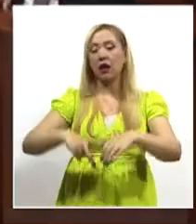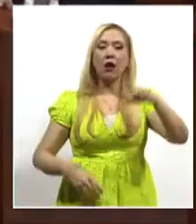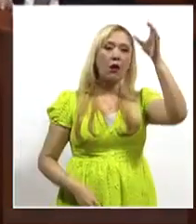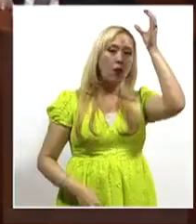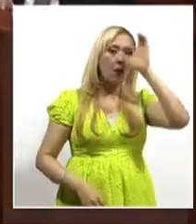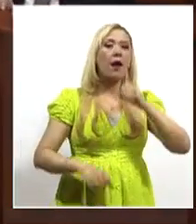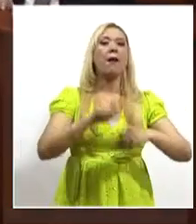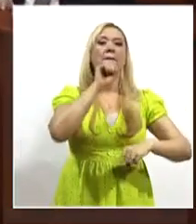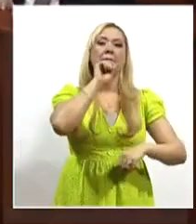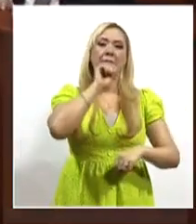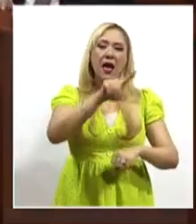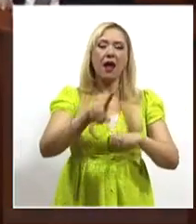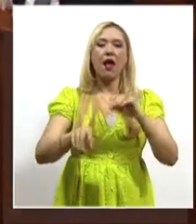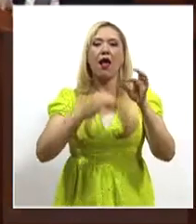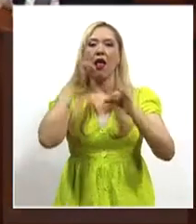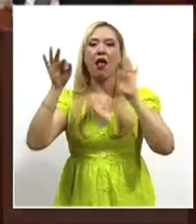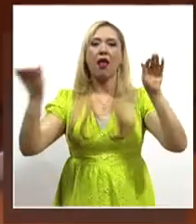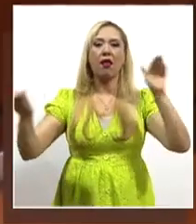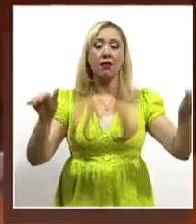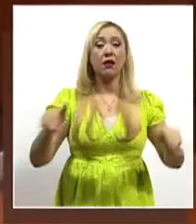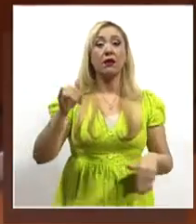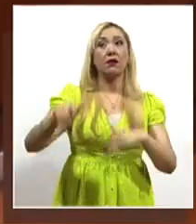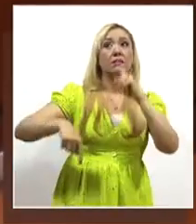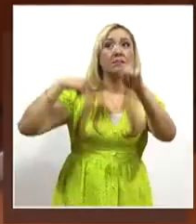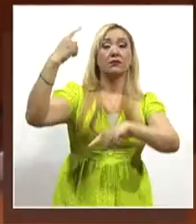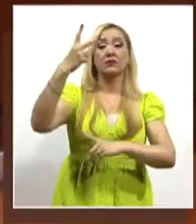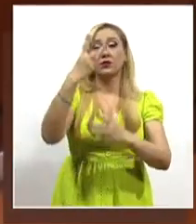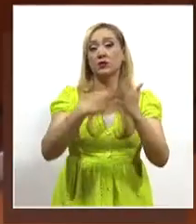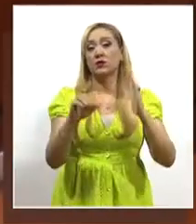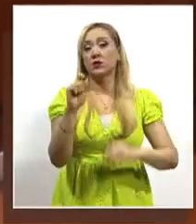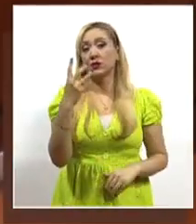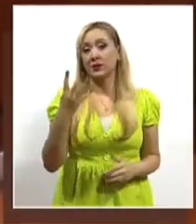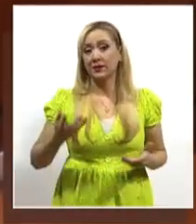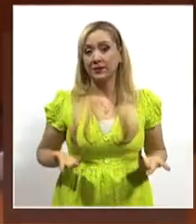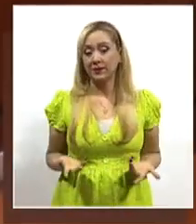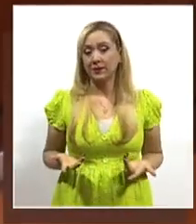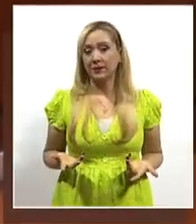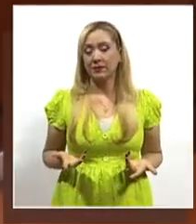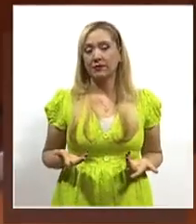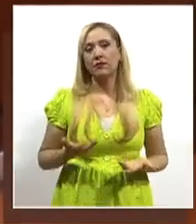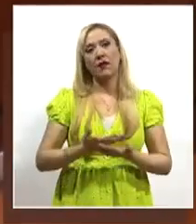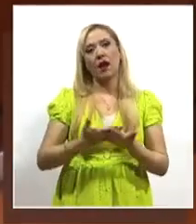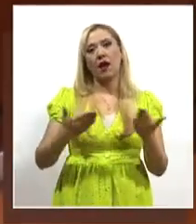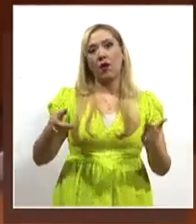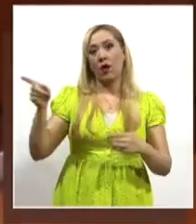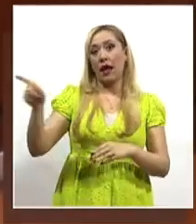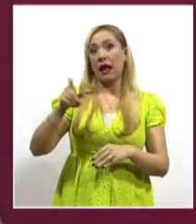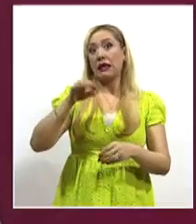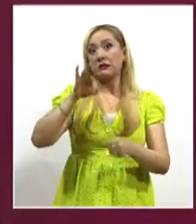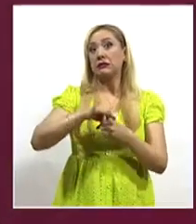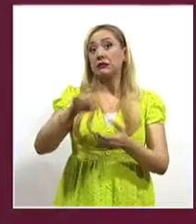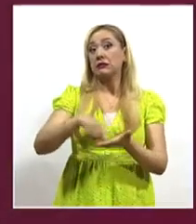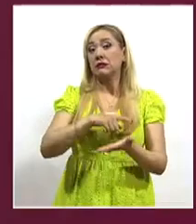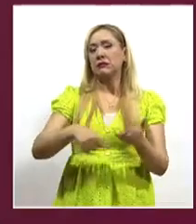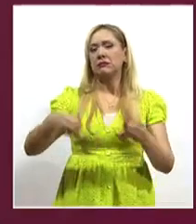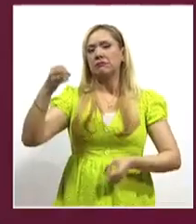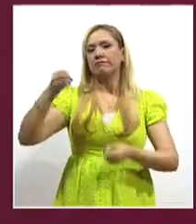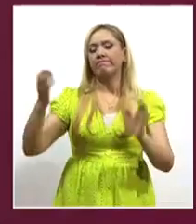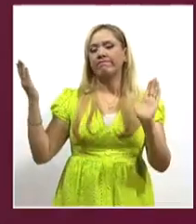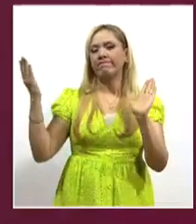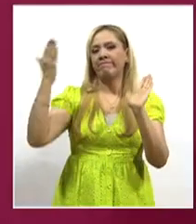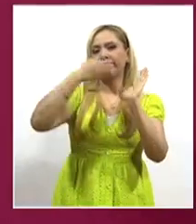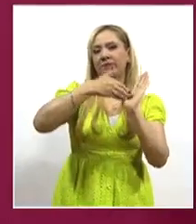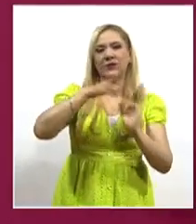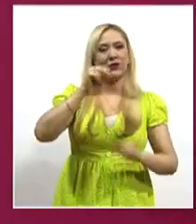Coahuila, así como en el próximo proceso electoral de 2024, por lo que dio vista a la autoridad competente para que aplique la sanción que en su